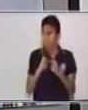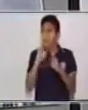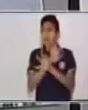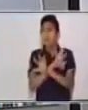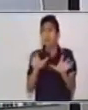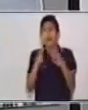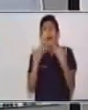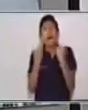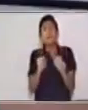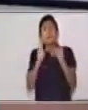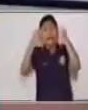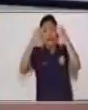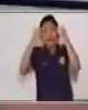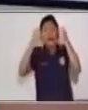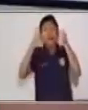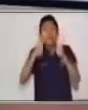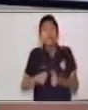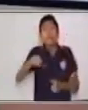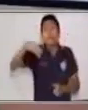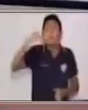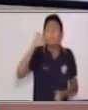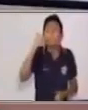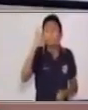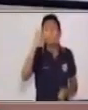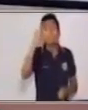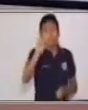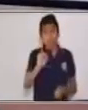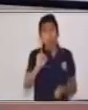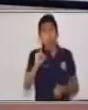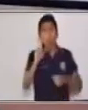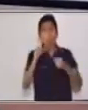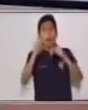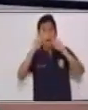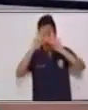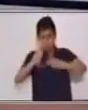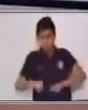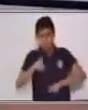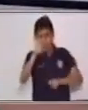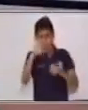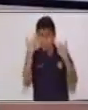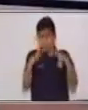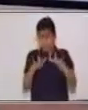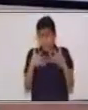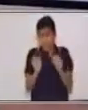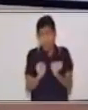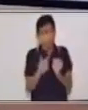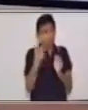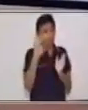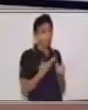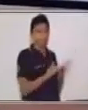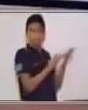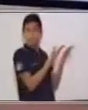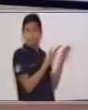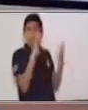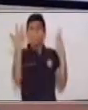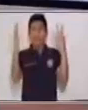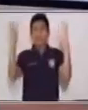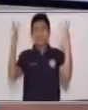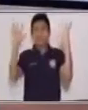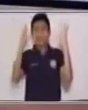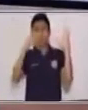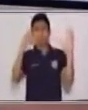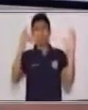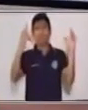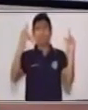Hemos realizado el análisis de la microestructura de la actividad que yo les dejé. Si usted lo realizó de esta forma, lo felicito. Si en caso